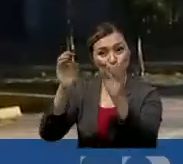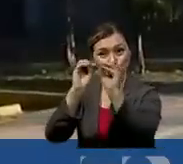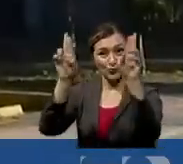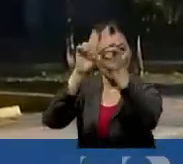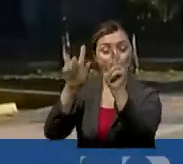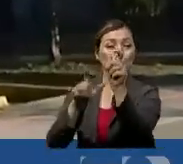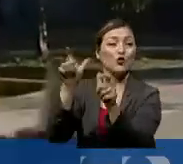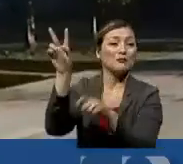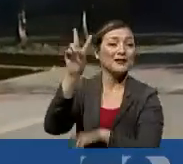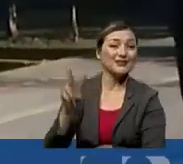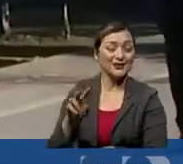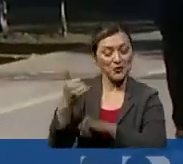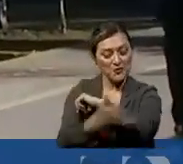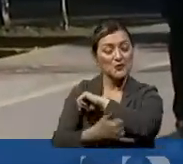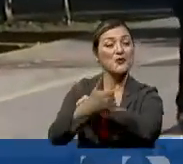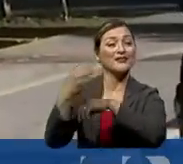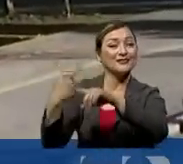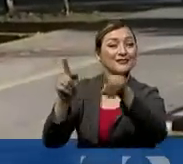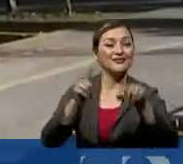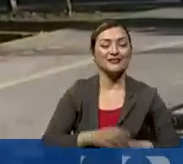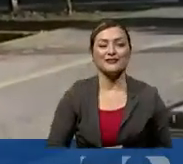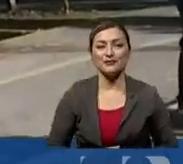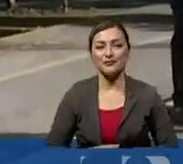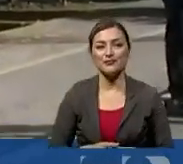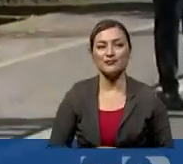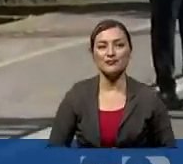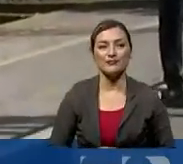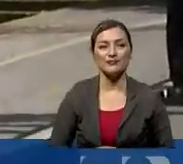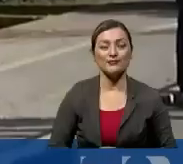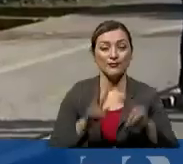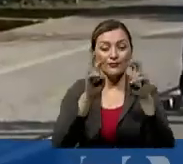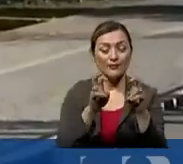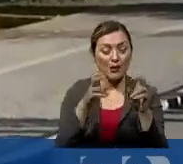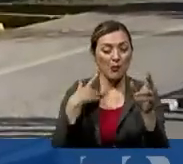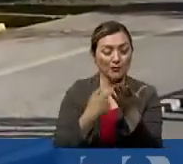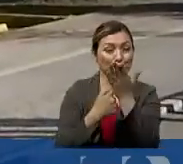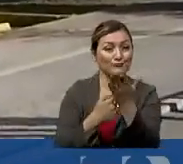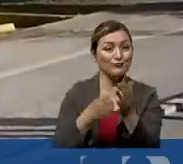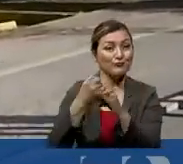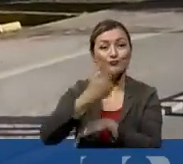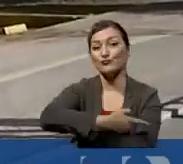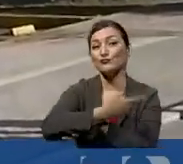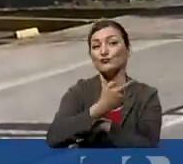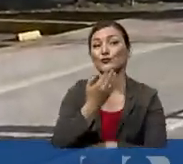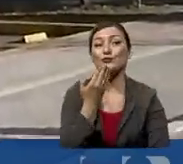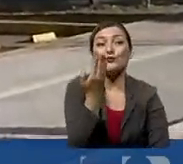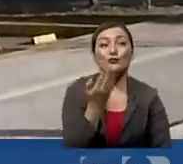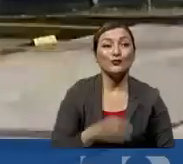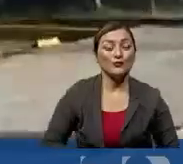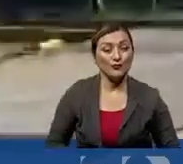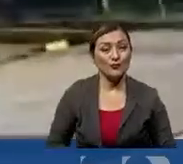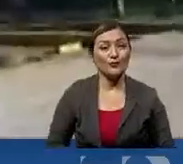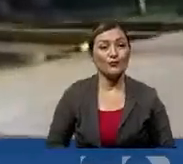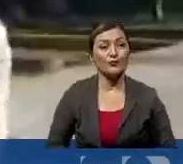ciudadanos venezolanos y también de otras nacionalidades. Es un tema que lo hemos venido siguiendo en estos últimos días. ¿Para qué va a servir? Pues ya nos